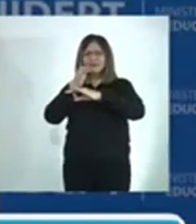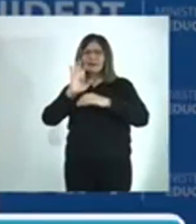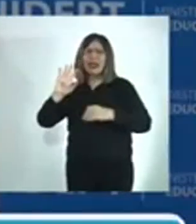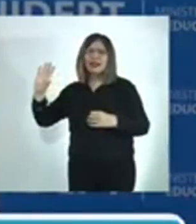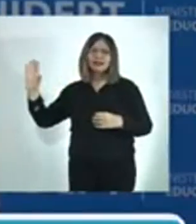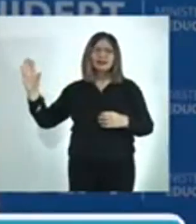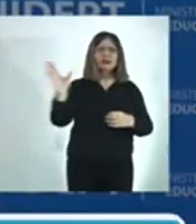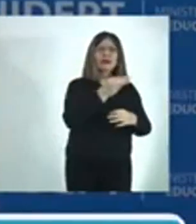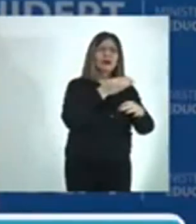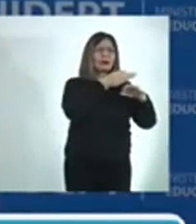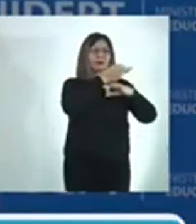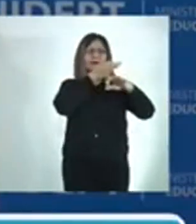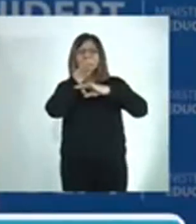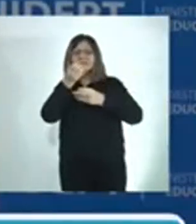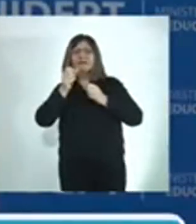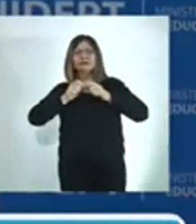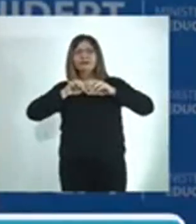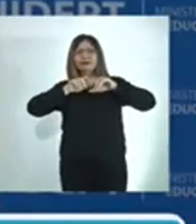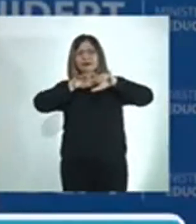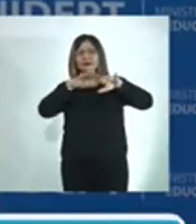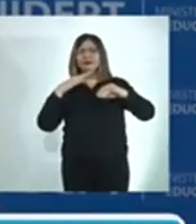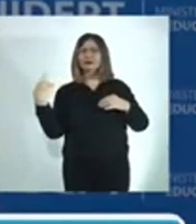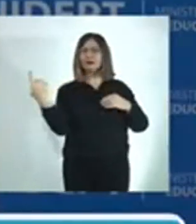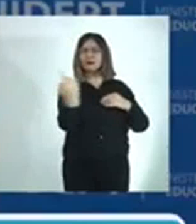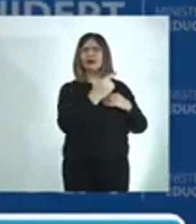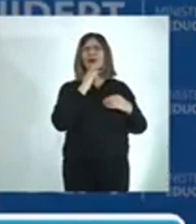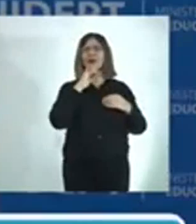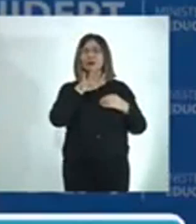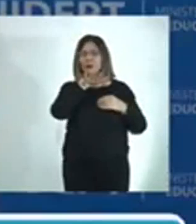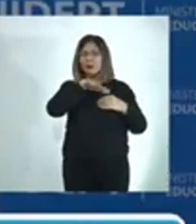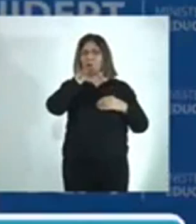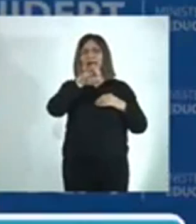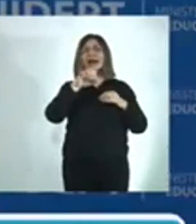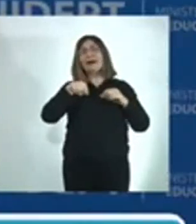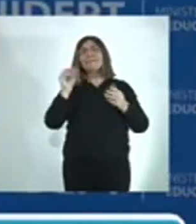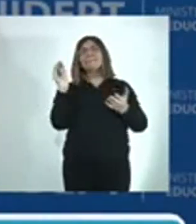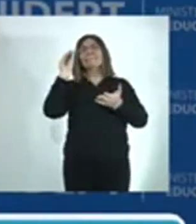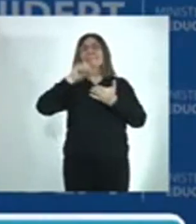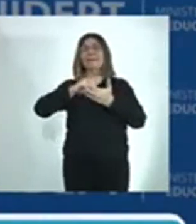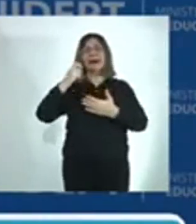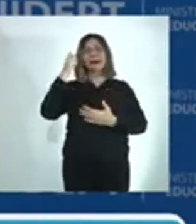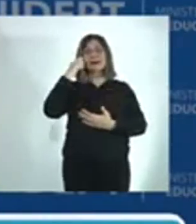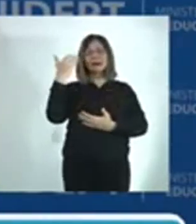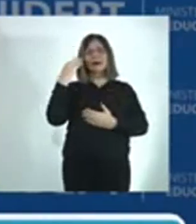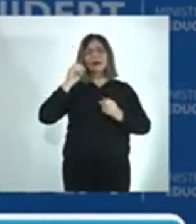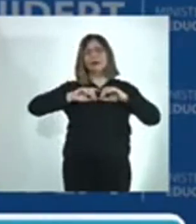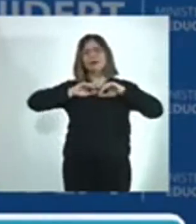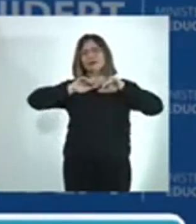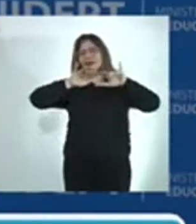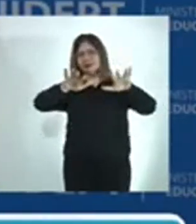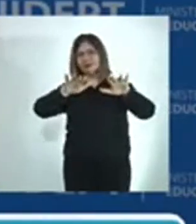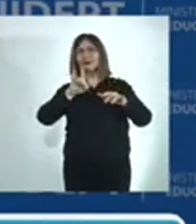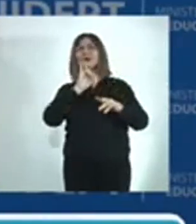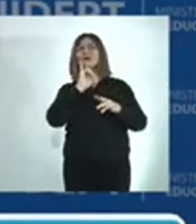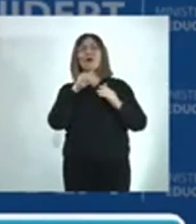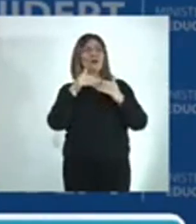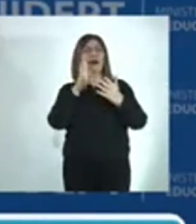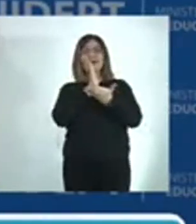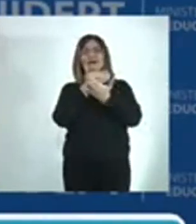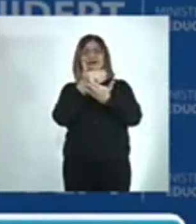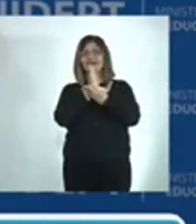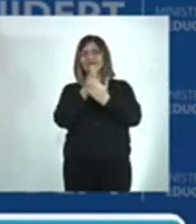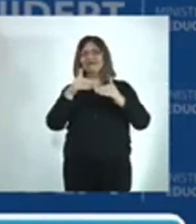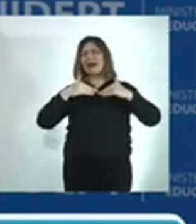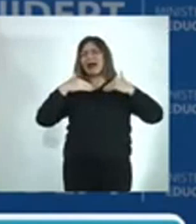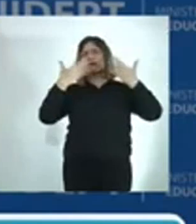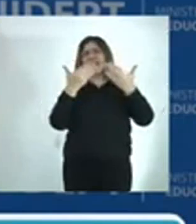todos los docentes y toda la familia educativa de Tucumán, y hoy ya claramente supera la frontera de Tucumán dentro de la Argentina